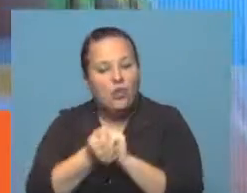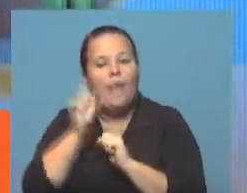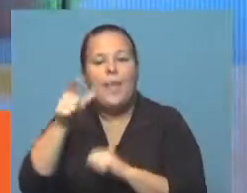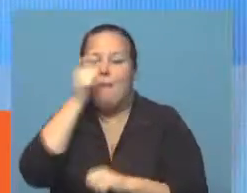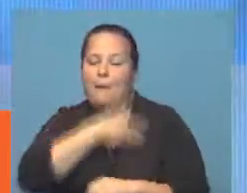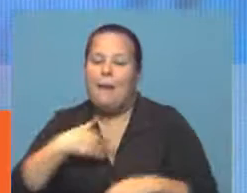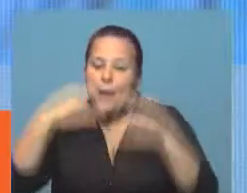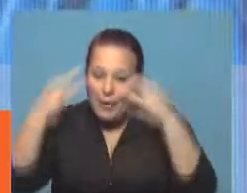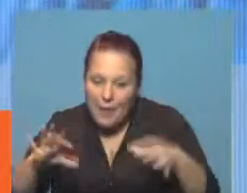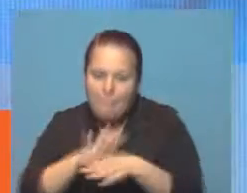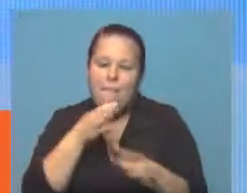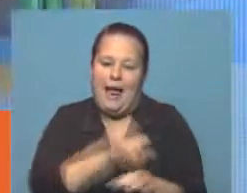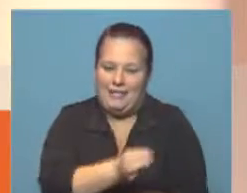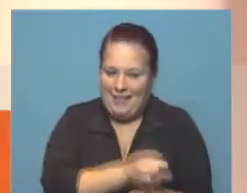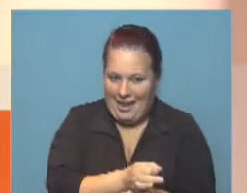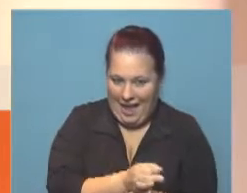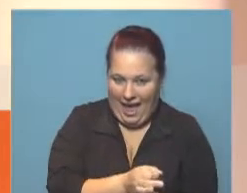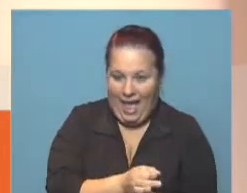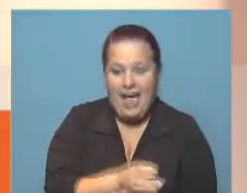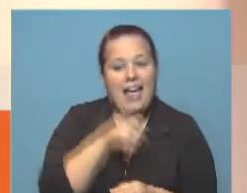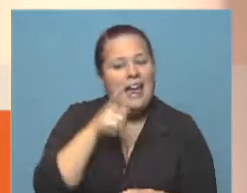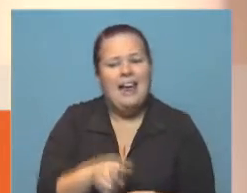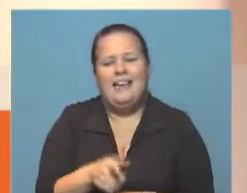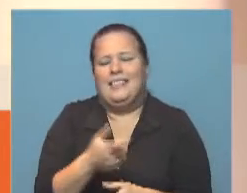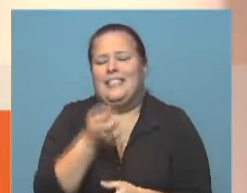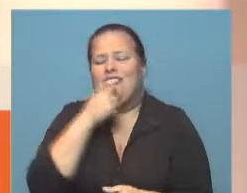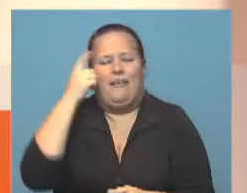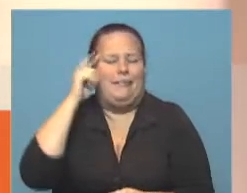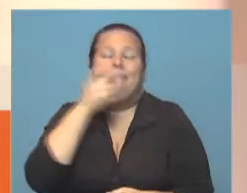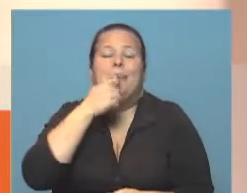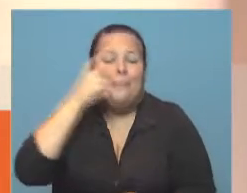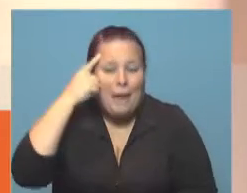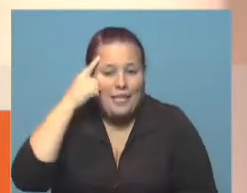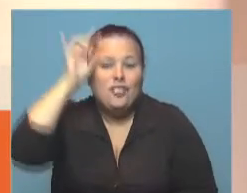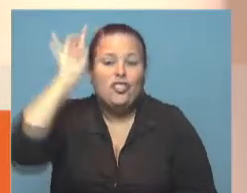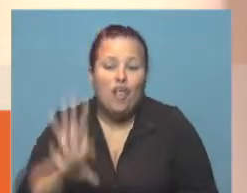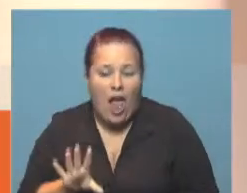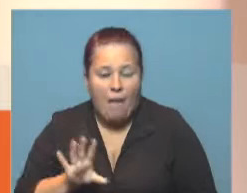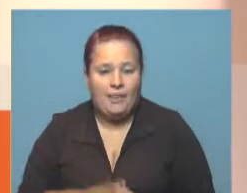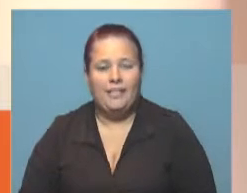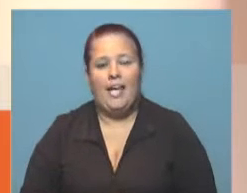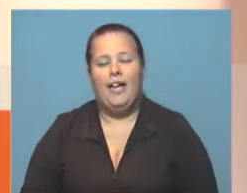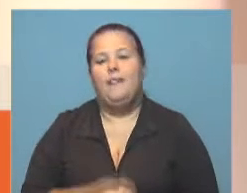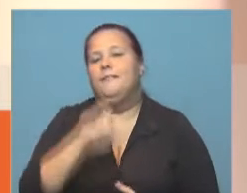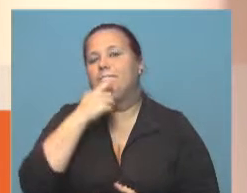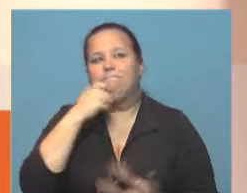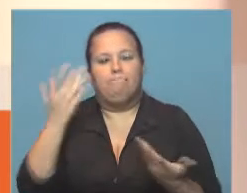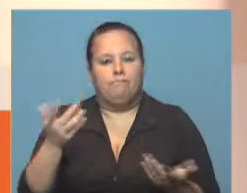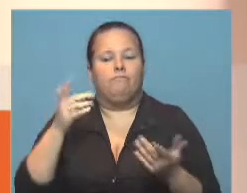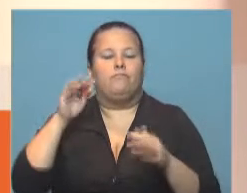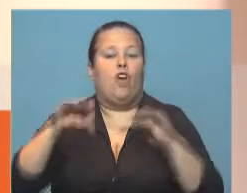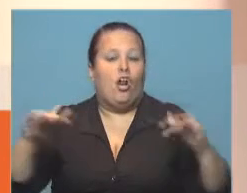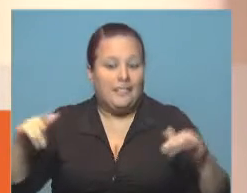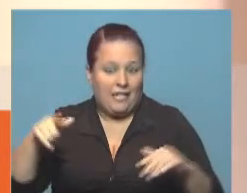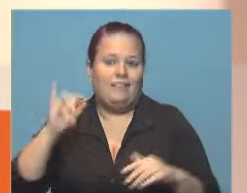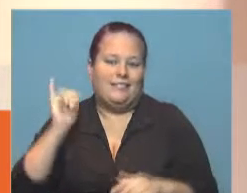los padres. Sí. Esto es inútil pensar solamente en los chicos,